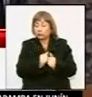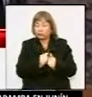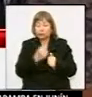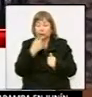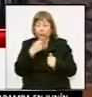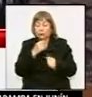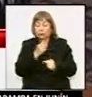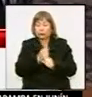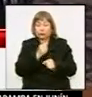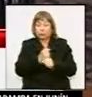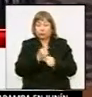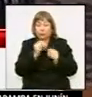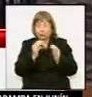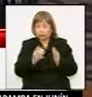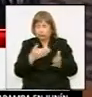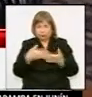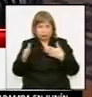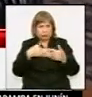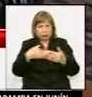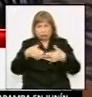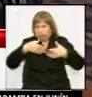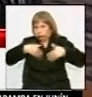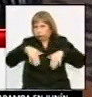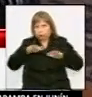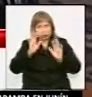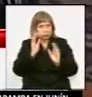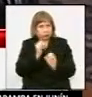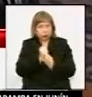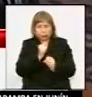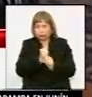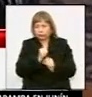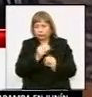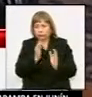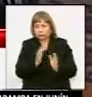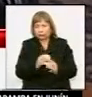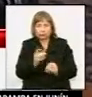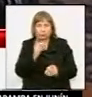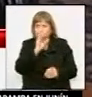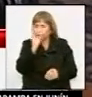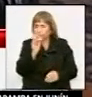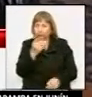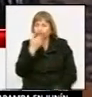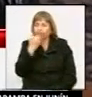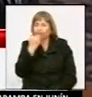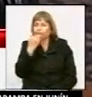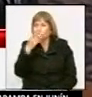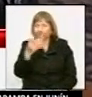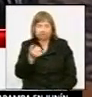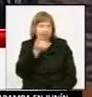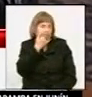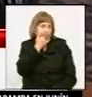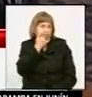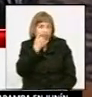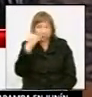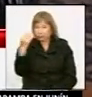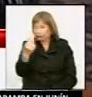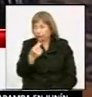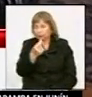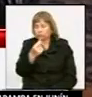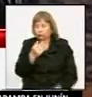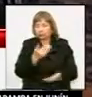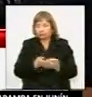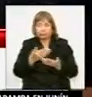al trabajador. Como cualquier otro trabajador del sector, ninguno puede incurrir en alguna falta, y para eso inmediatamente ya el